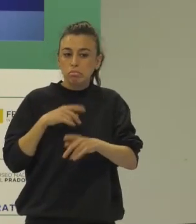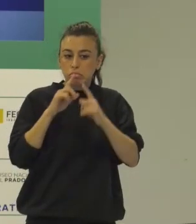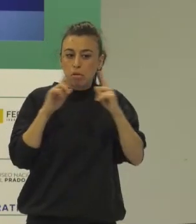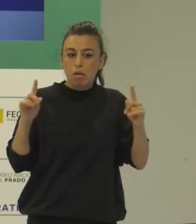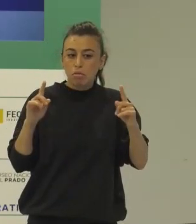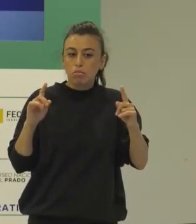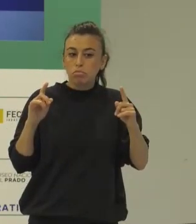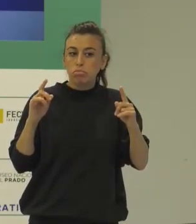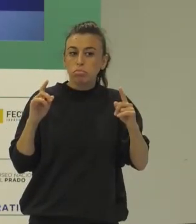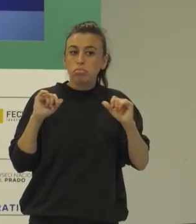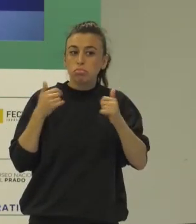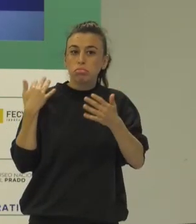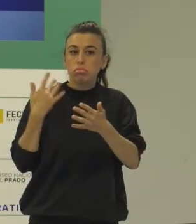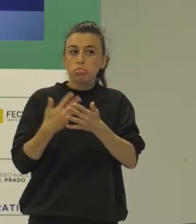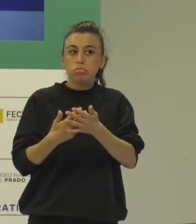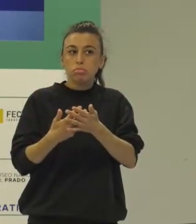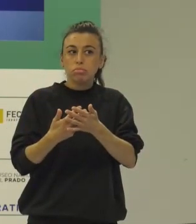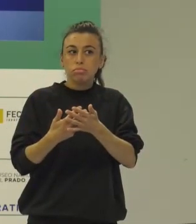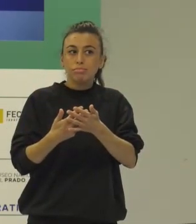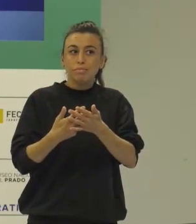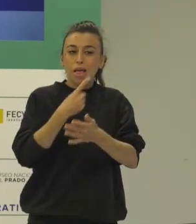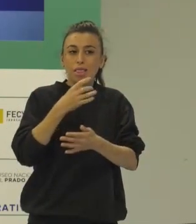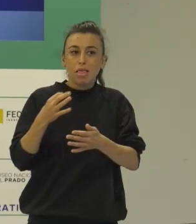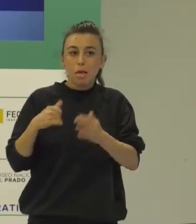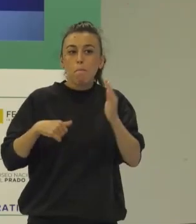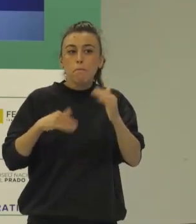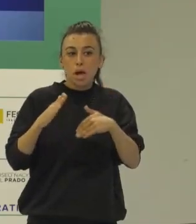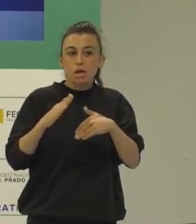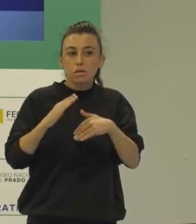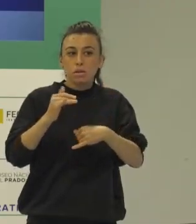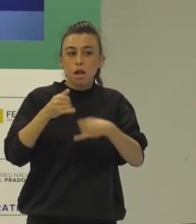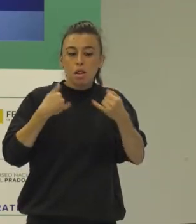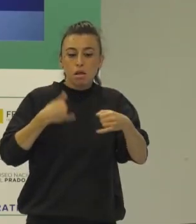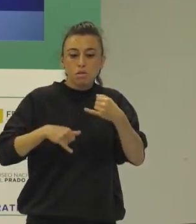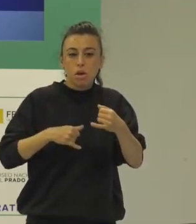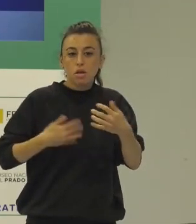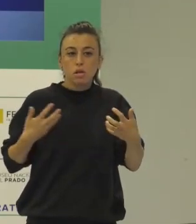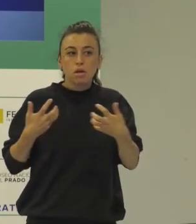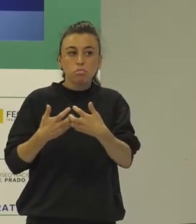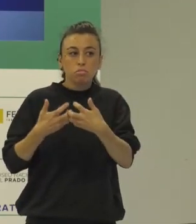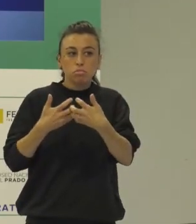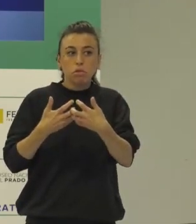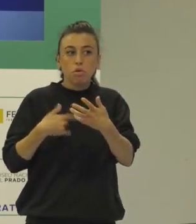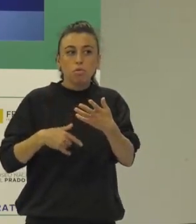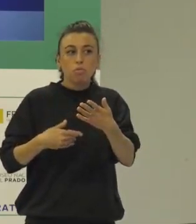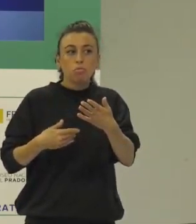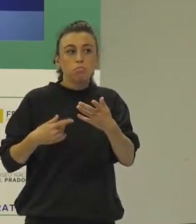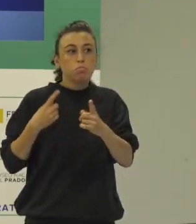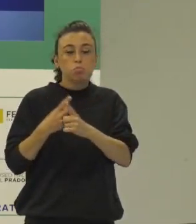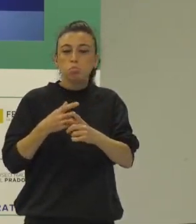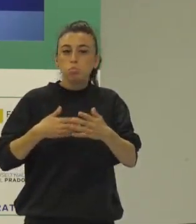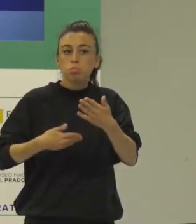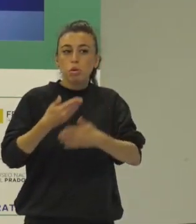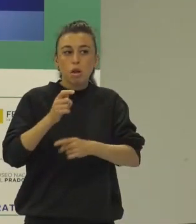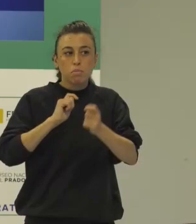de 100 agresiones y ataques a la prensa. Los ataques, la prensa es la criminalización,